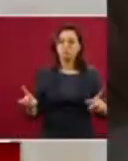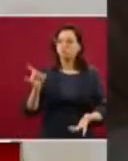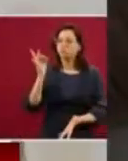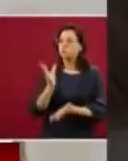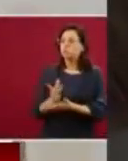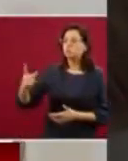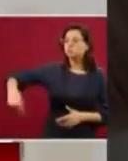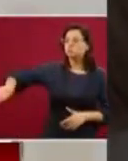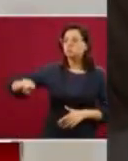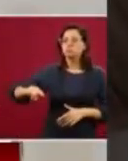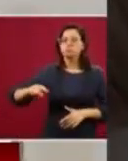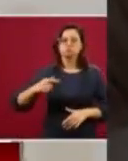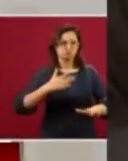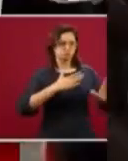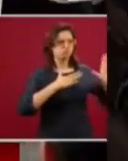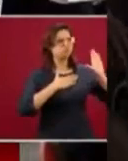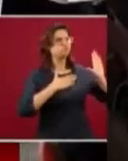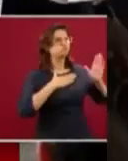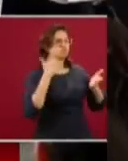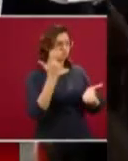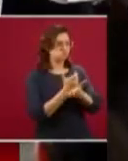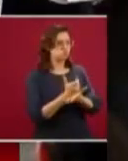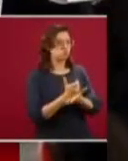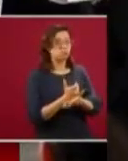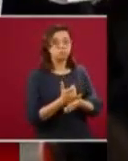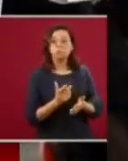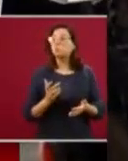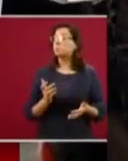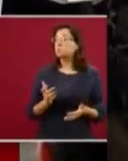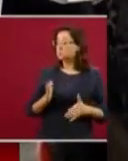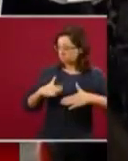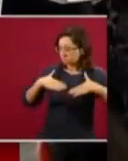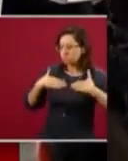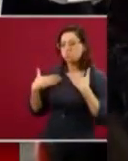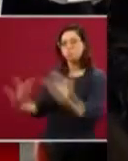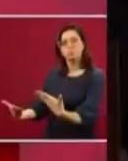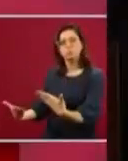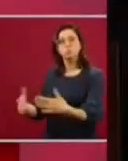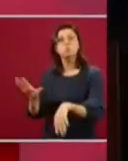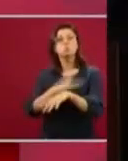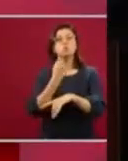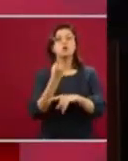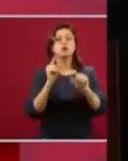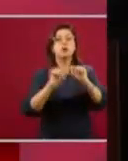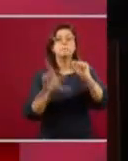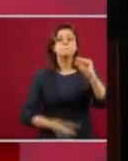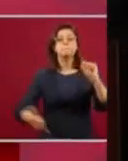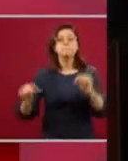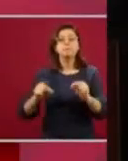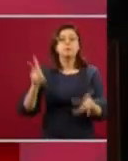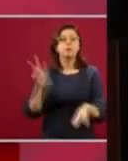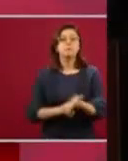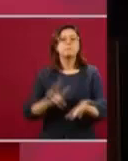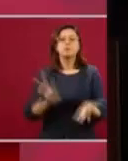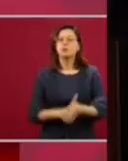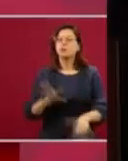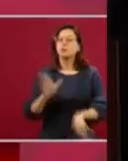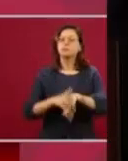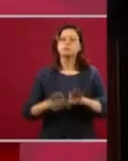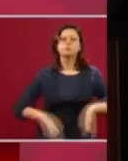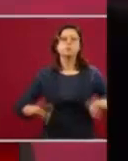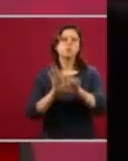destacar es que incluso en ese contexto complicado, sigue teniendo una